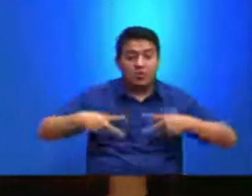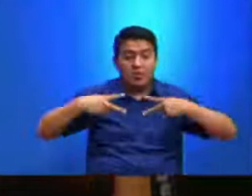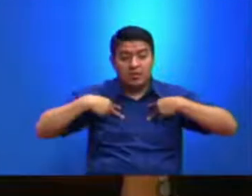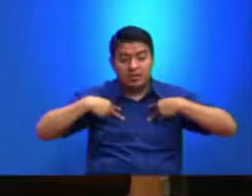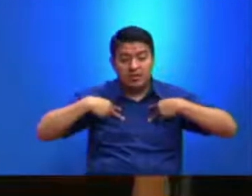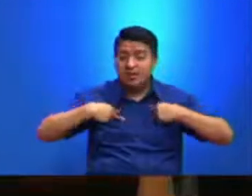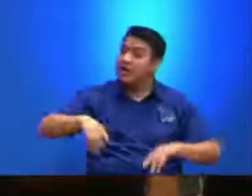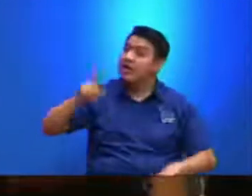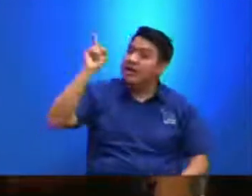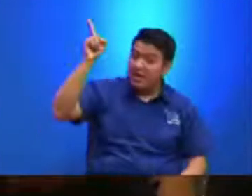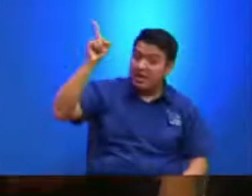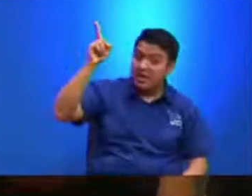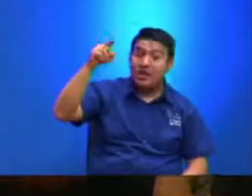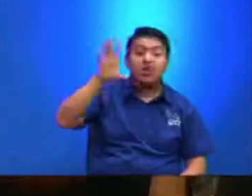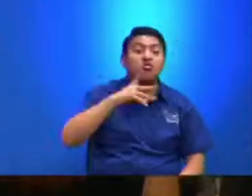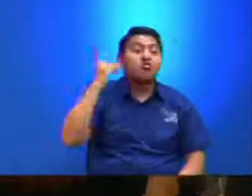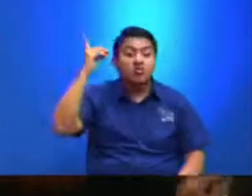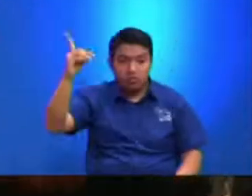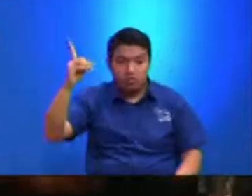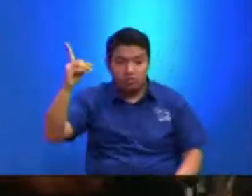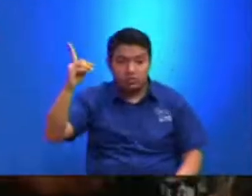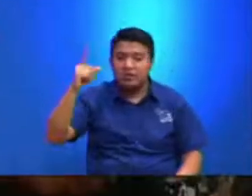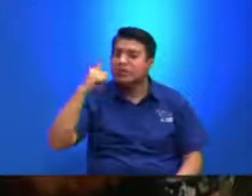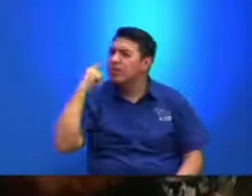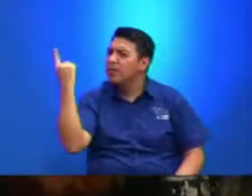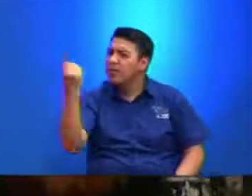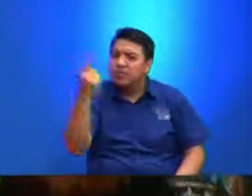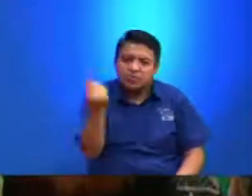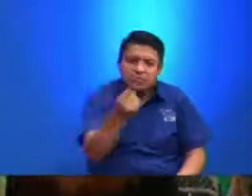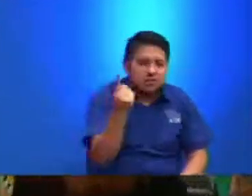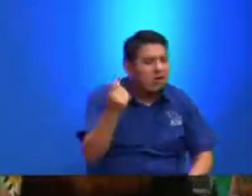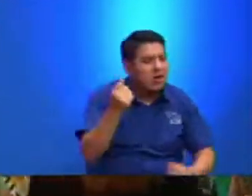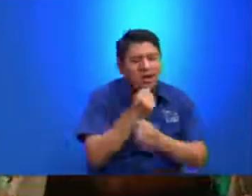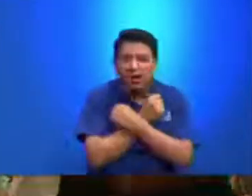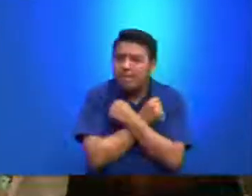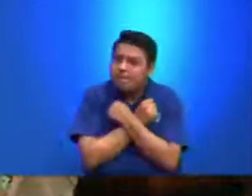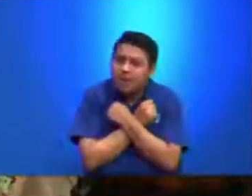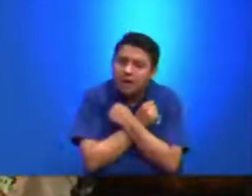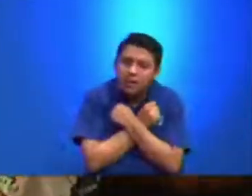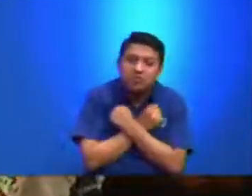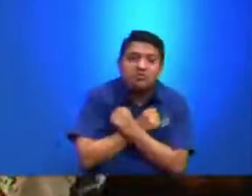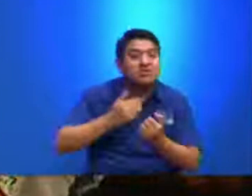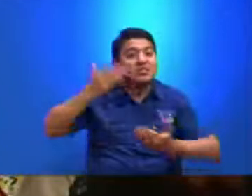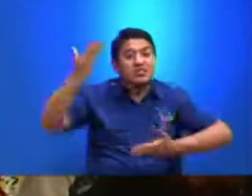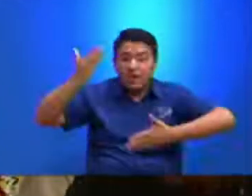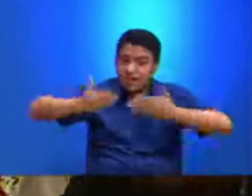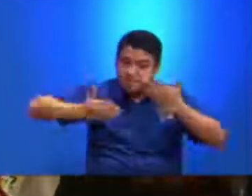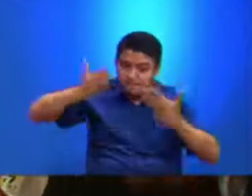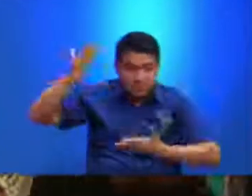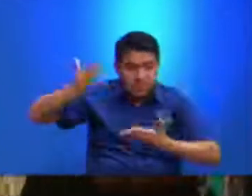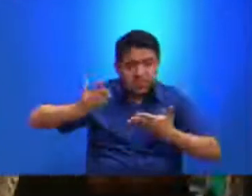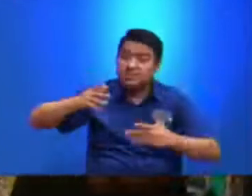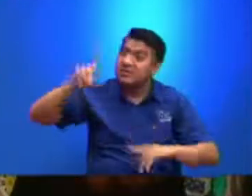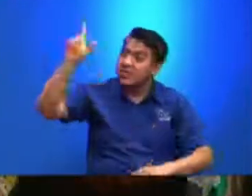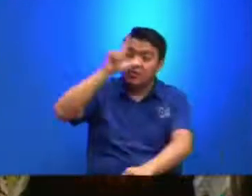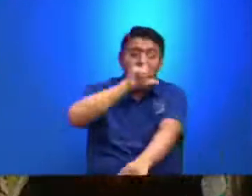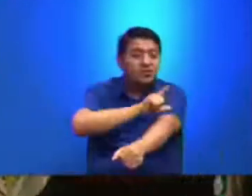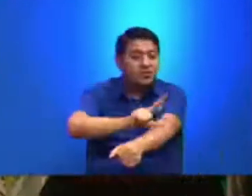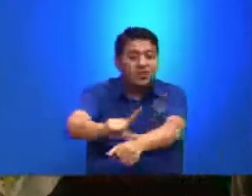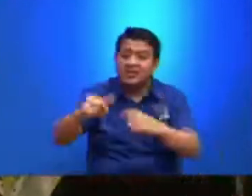Porque ese es el Dios a quien buscamos, amamos y servimos, quien sigue haciendo